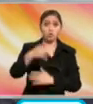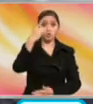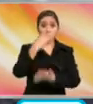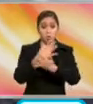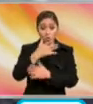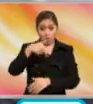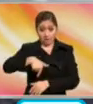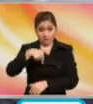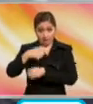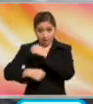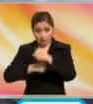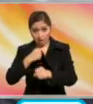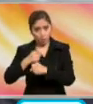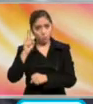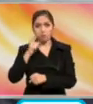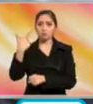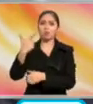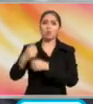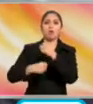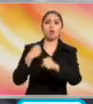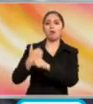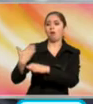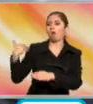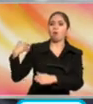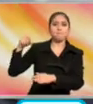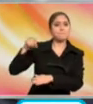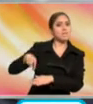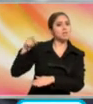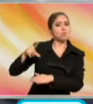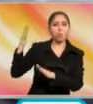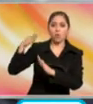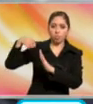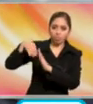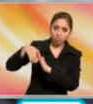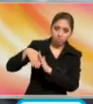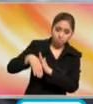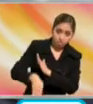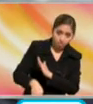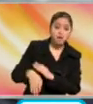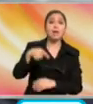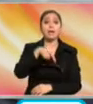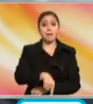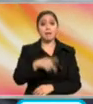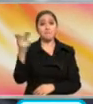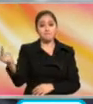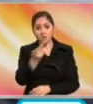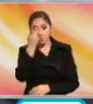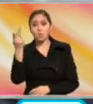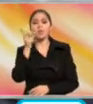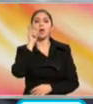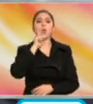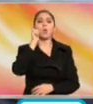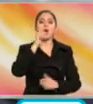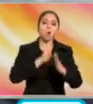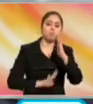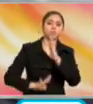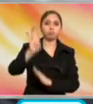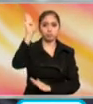Claro. Eso es preocupante, creo que esta nueva creación del nuevo sistema va a levantar, y también en la